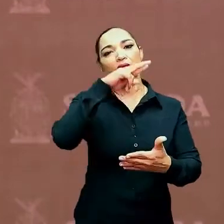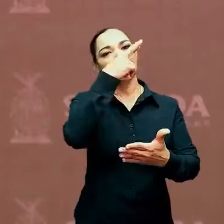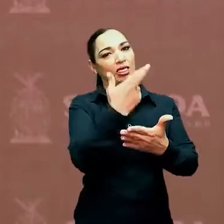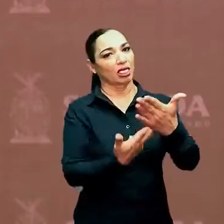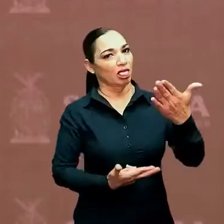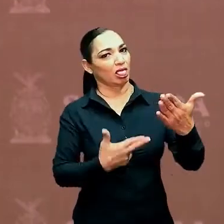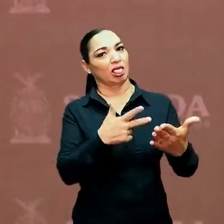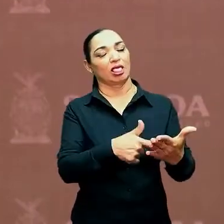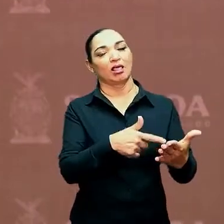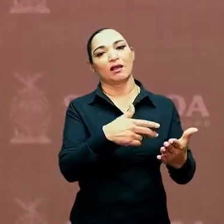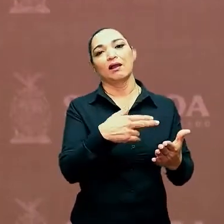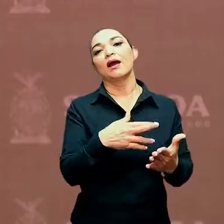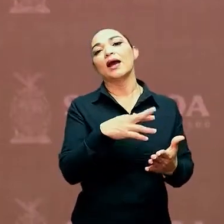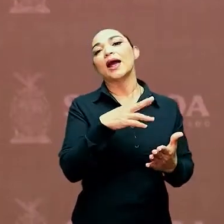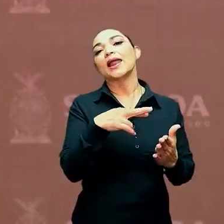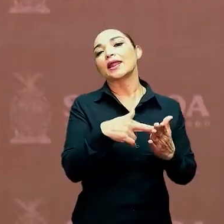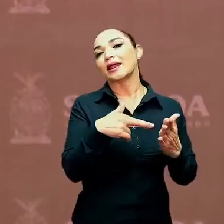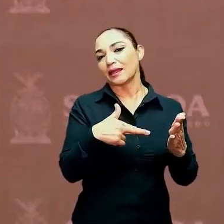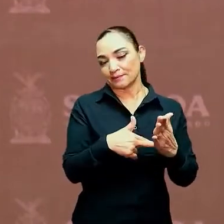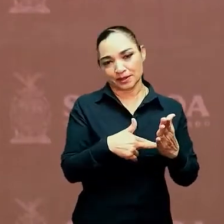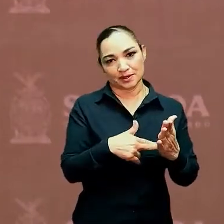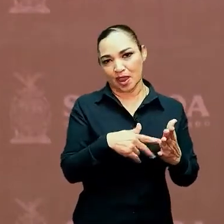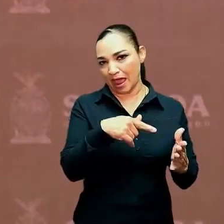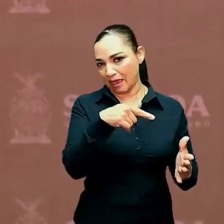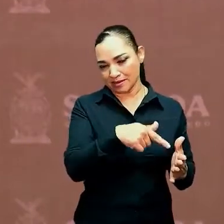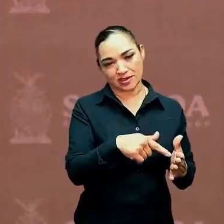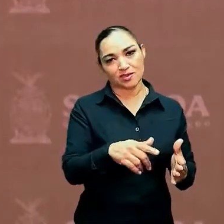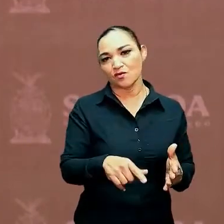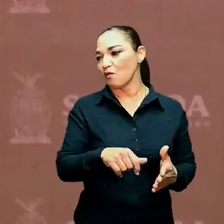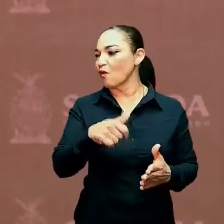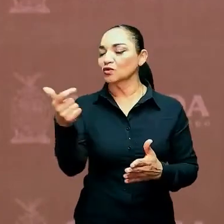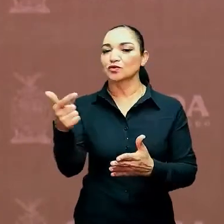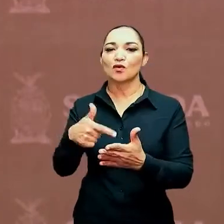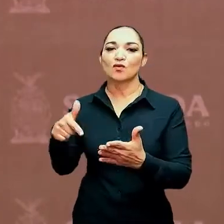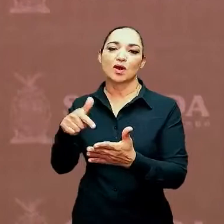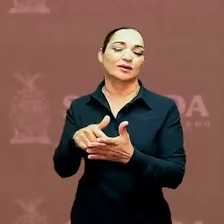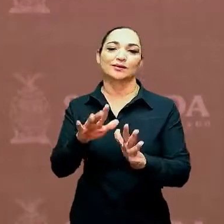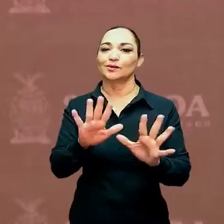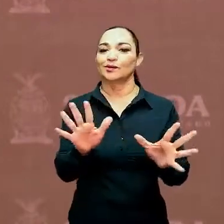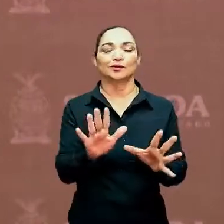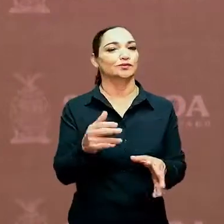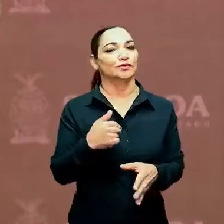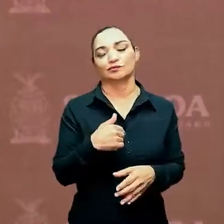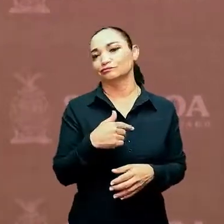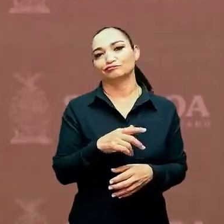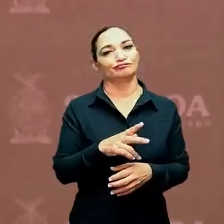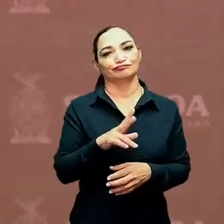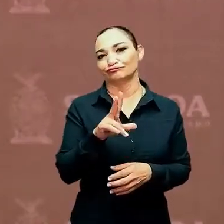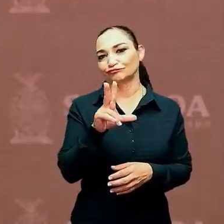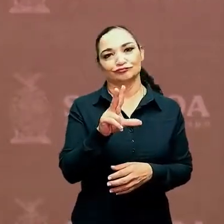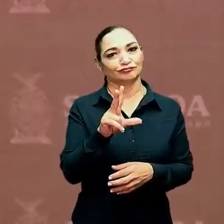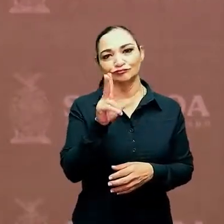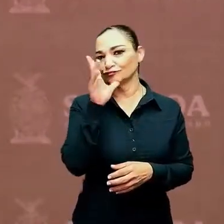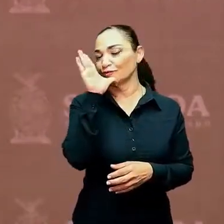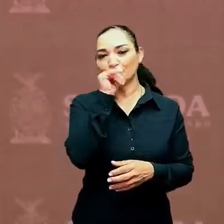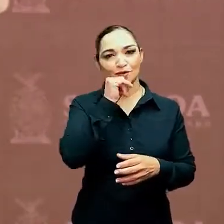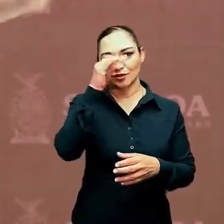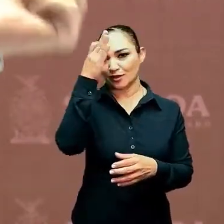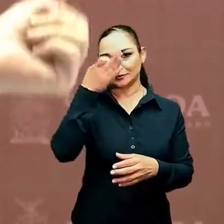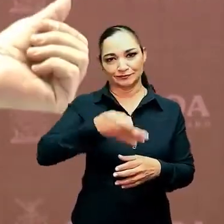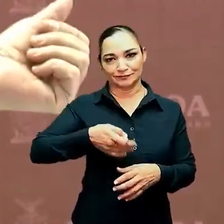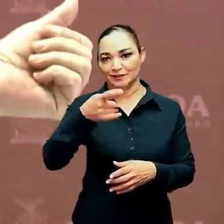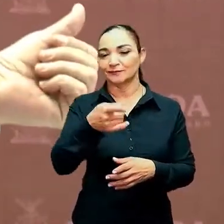ya. Vamos a revisar, solo que el tema del estadio, la concesión